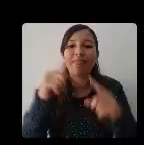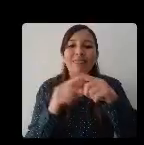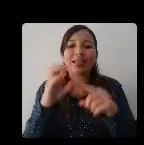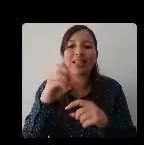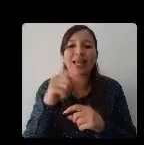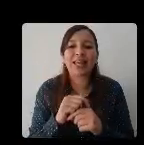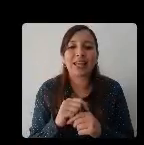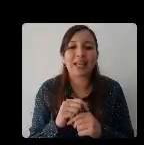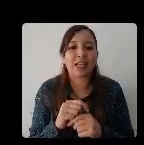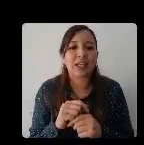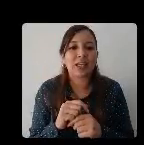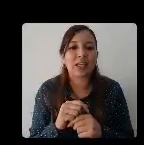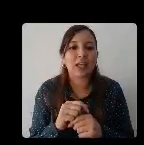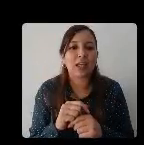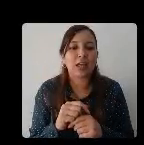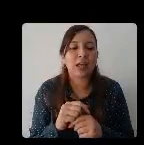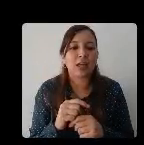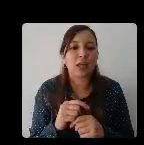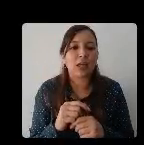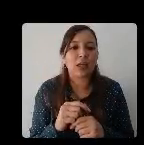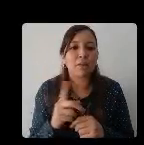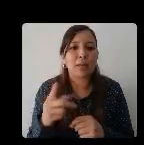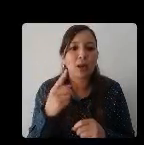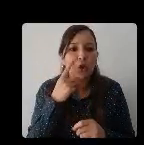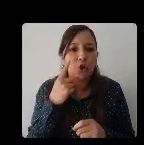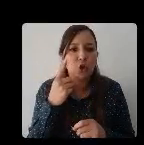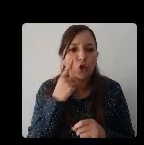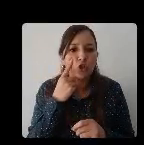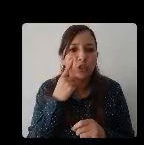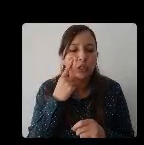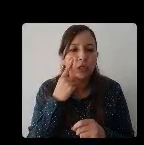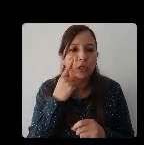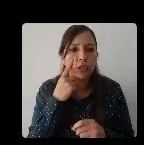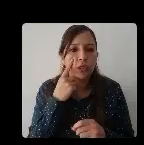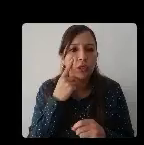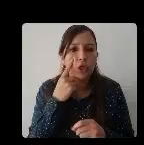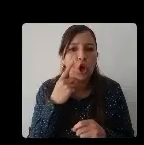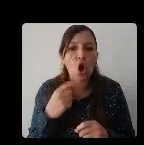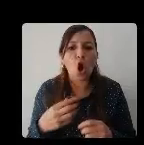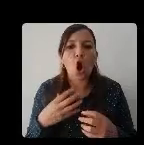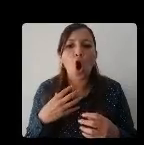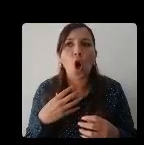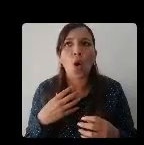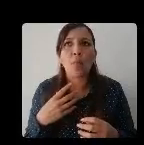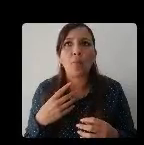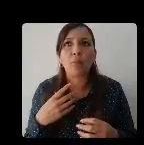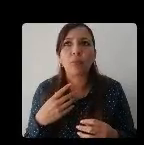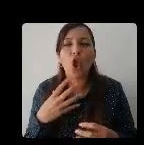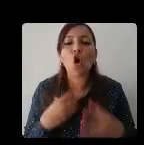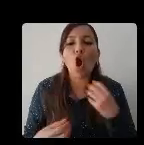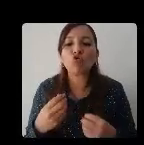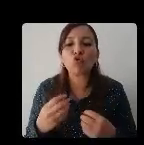las actividades, las costumbres de los pobladores, de la misma familia de allá, que siempre hacíamos y